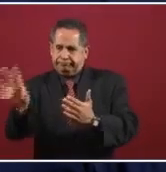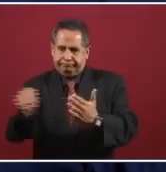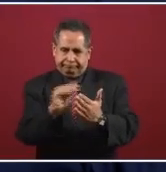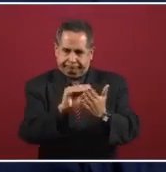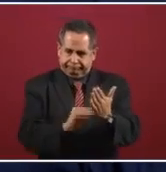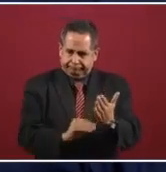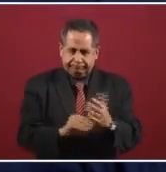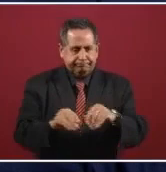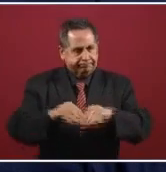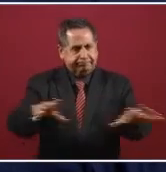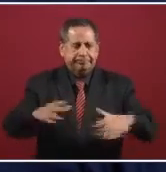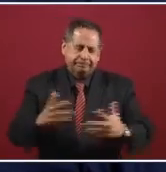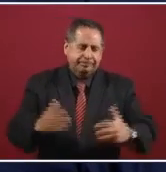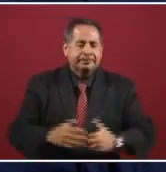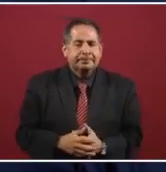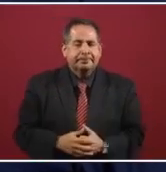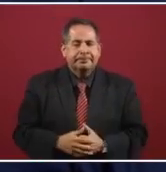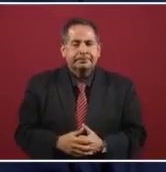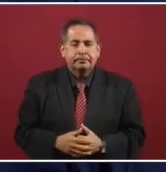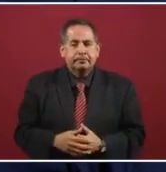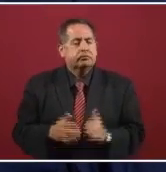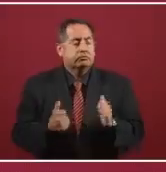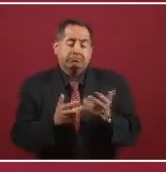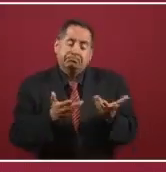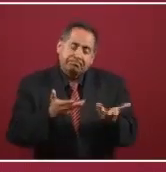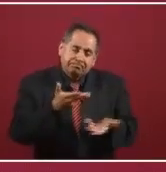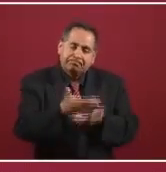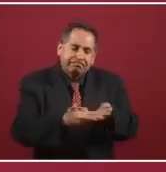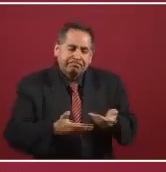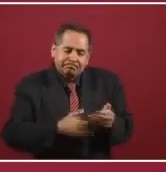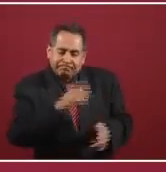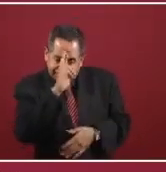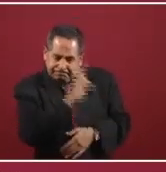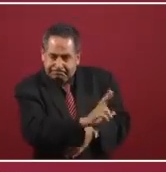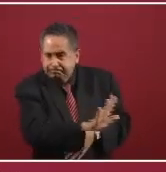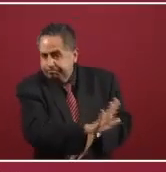De todas maneras, nuestro respeto.